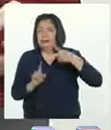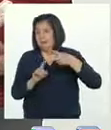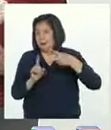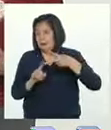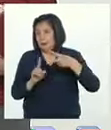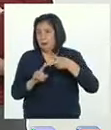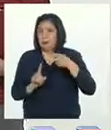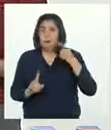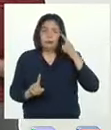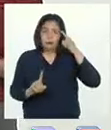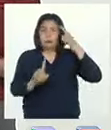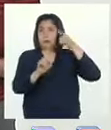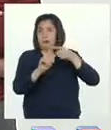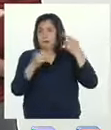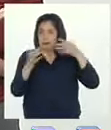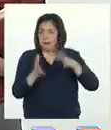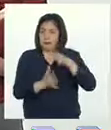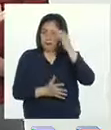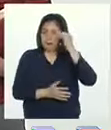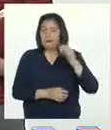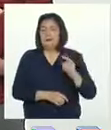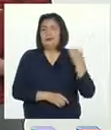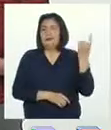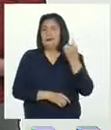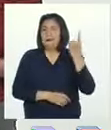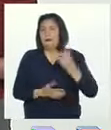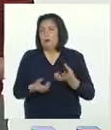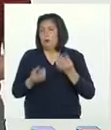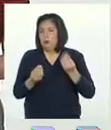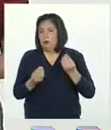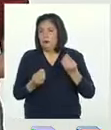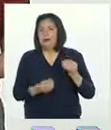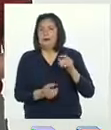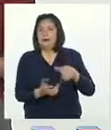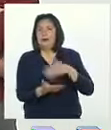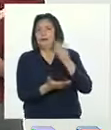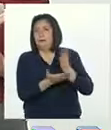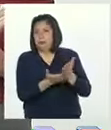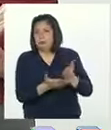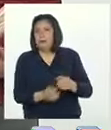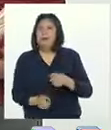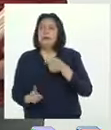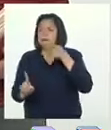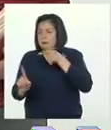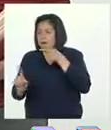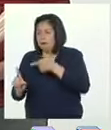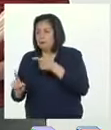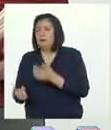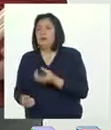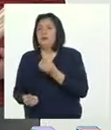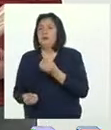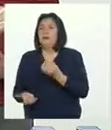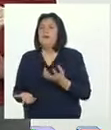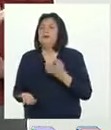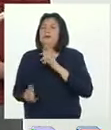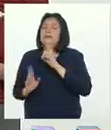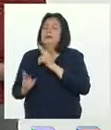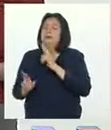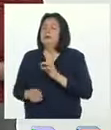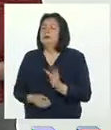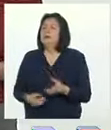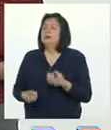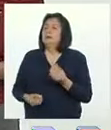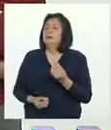Segundo, los objetivos que ya aprendimos que pueden ser generales cuando se refieren al problema y específicos cuando se responden a las causas que